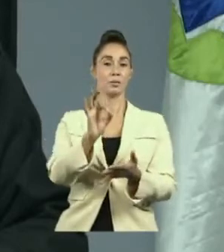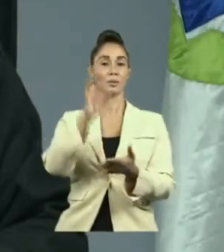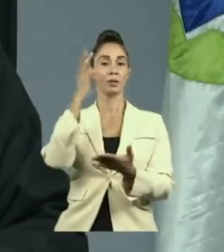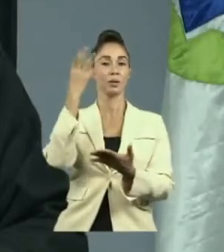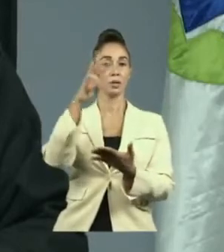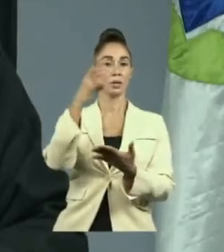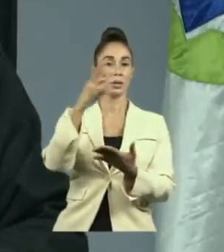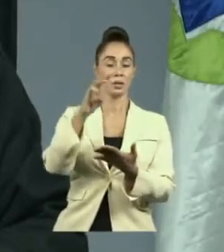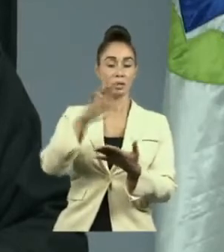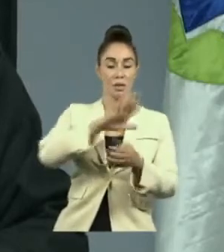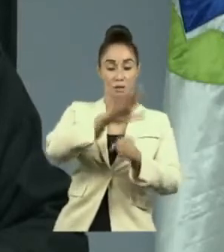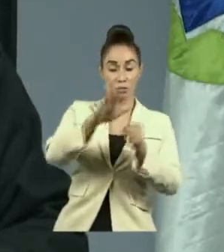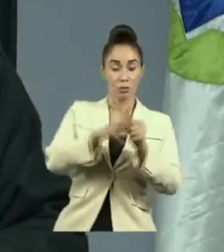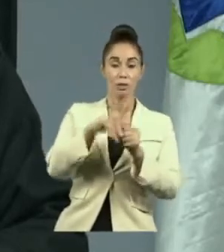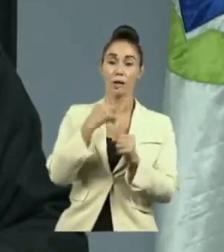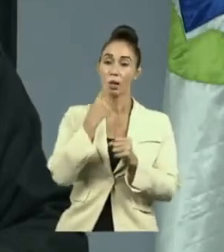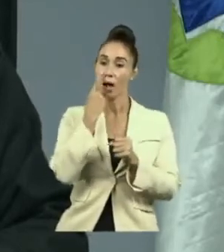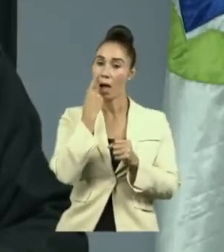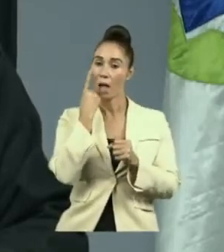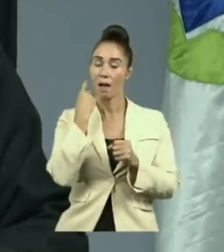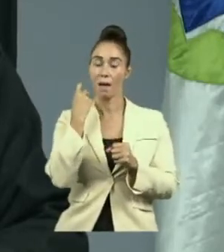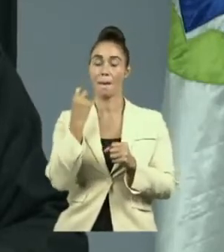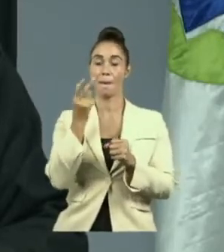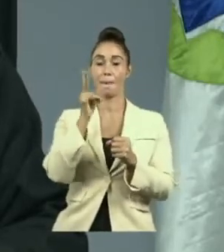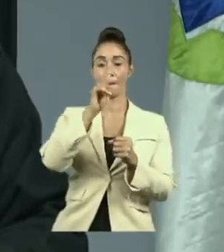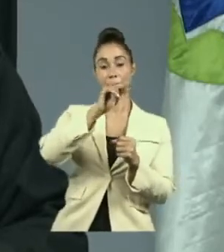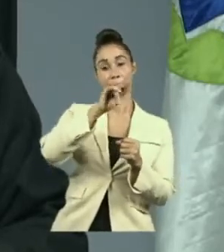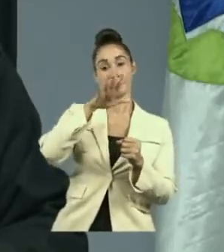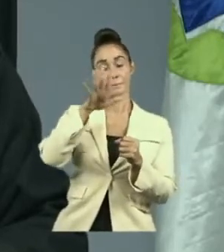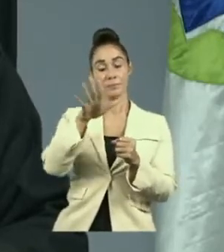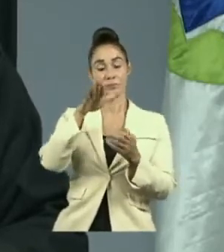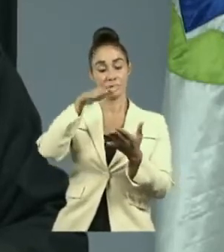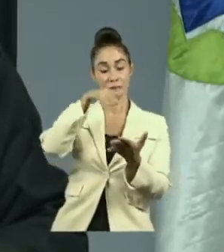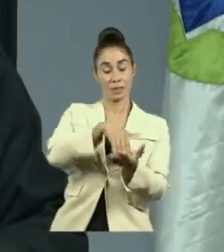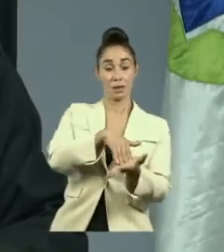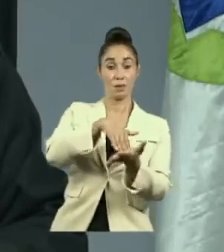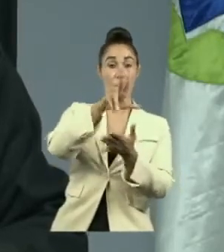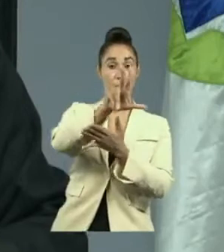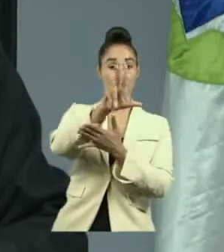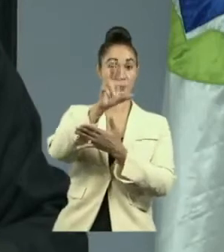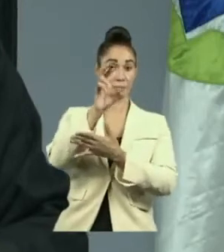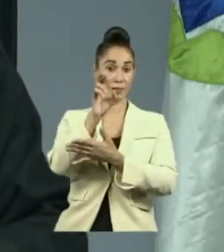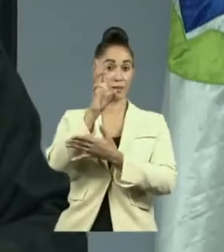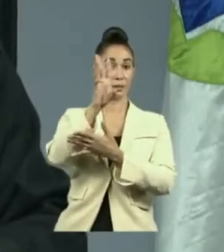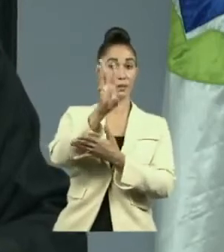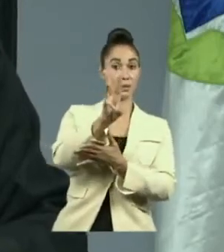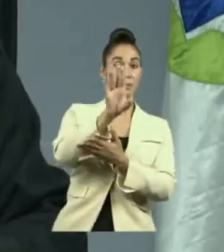procesadas 25 mil 368